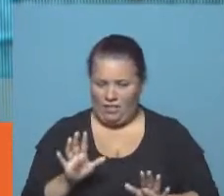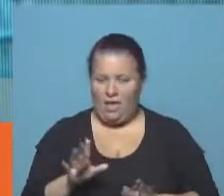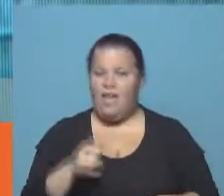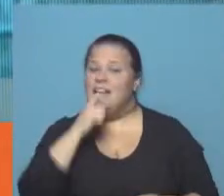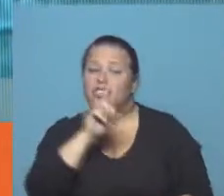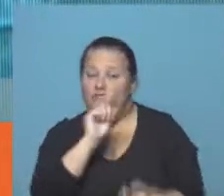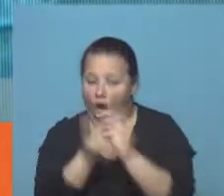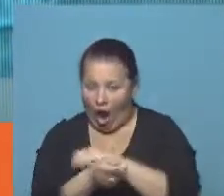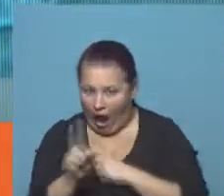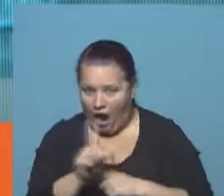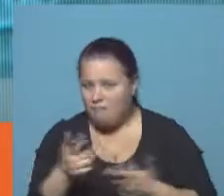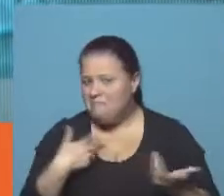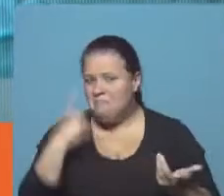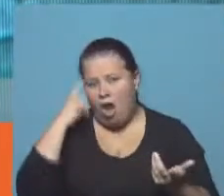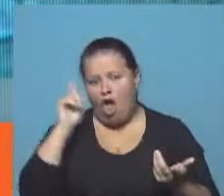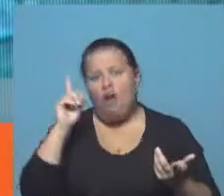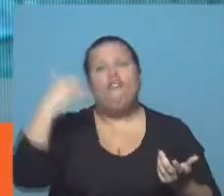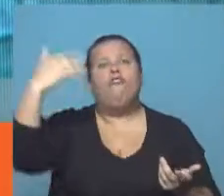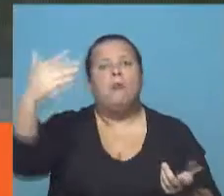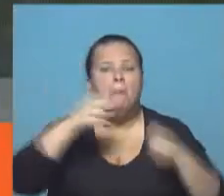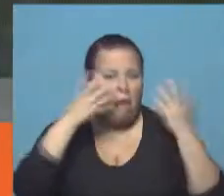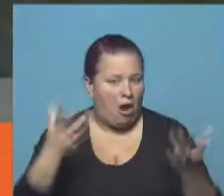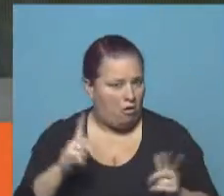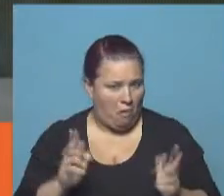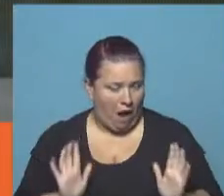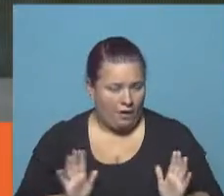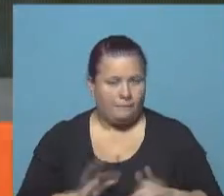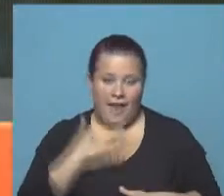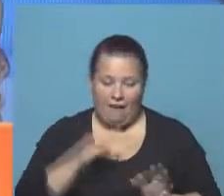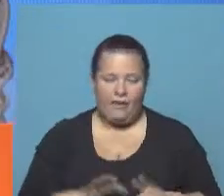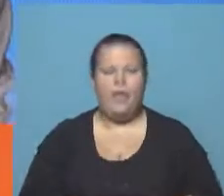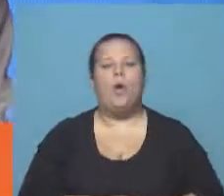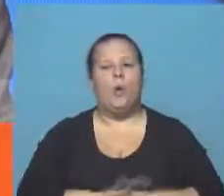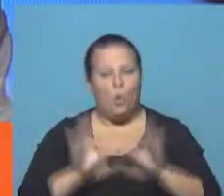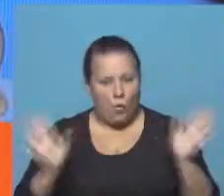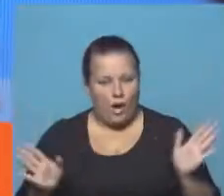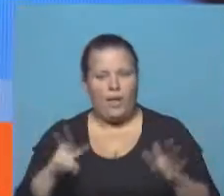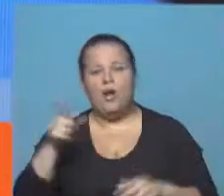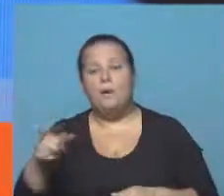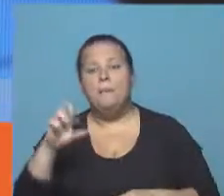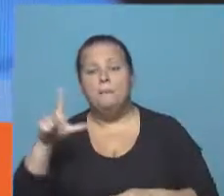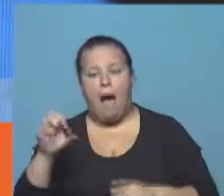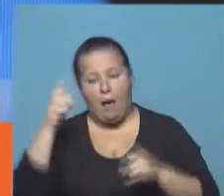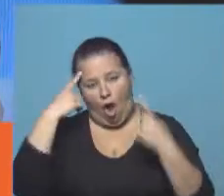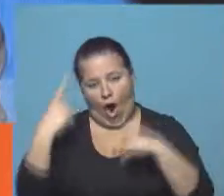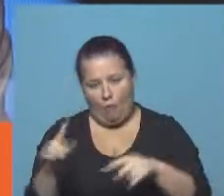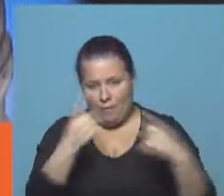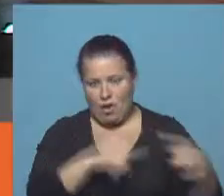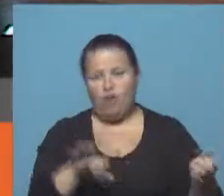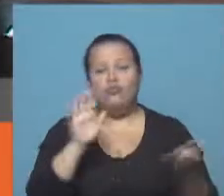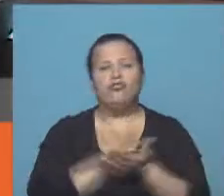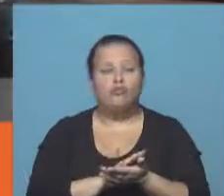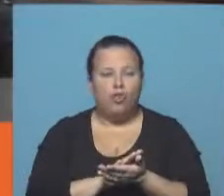se revierte esa situación, yo no veo que haya un panorama alentador hacia adelante, la verdad. Pablo Rojo seguramente tiene otra postura en